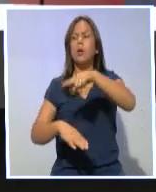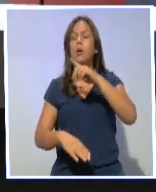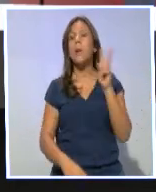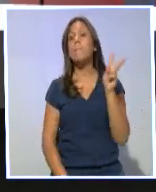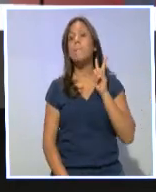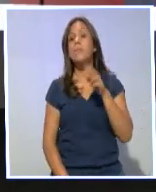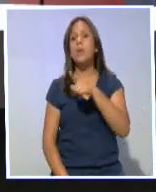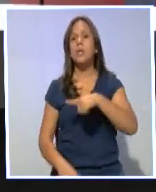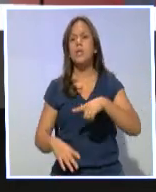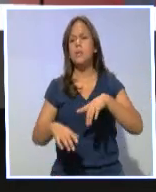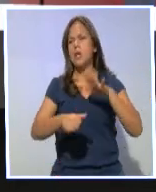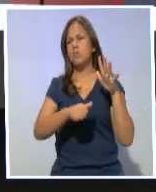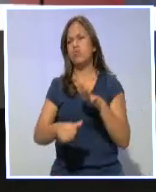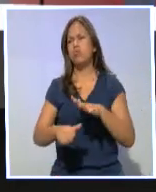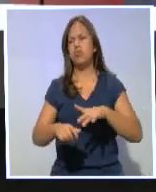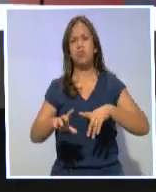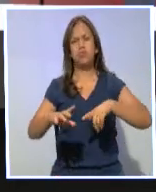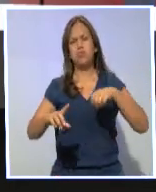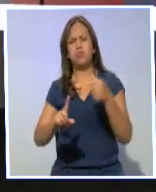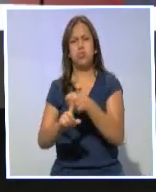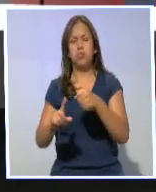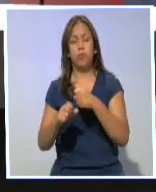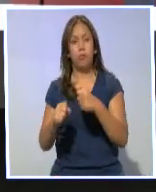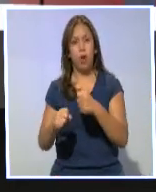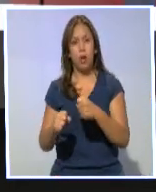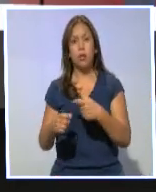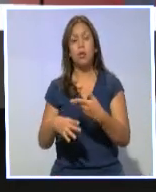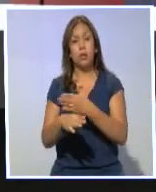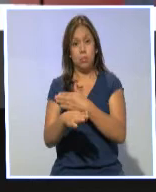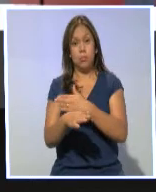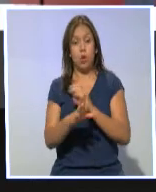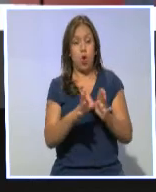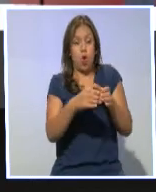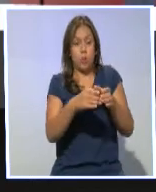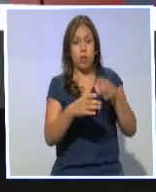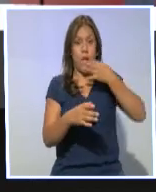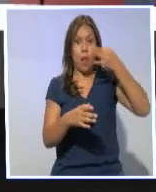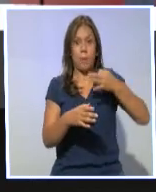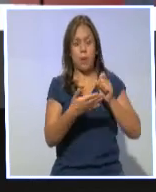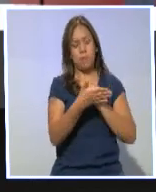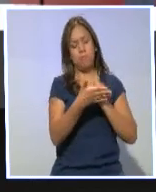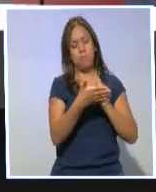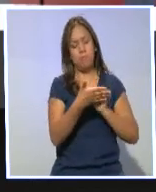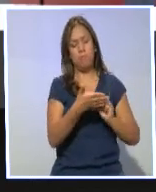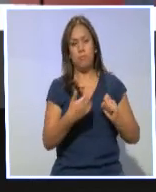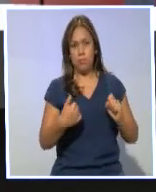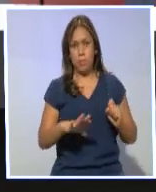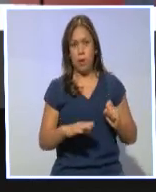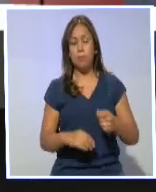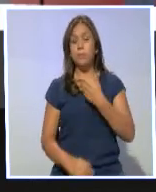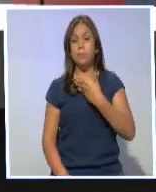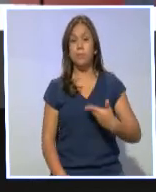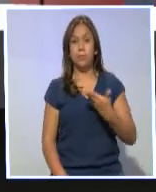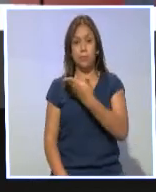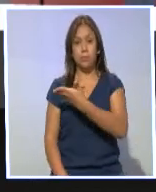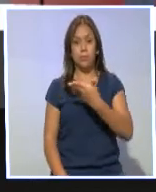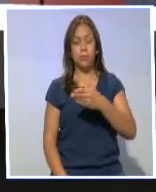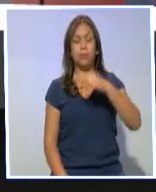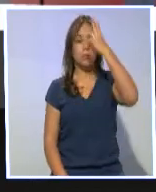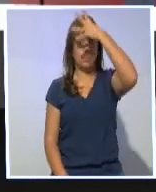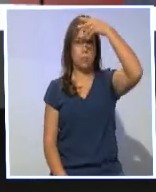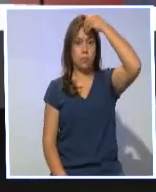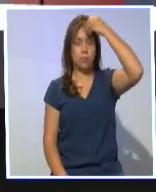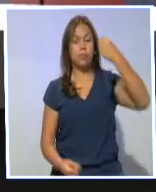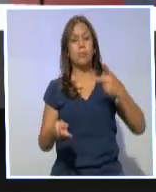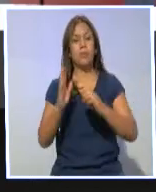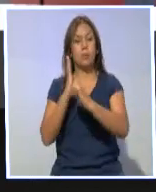derechos humanos que fueron documentados en el informe de la Comisión de la Verdad. En la cita participó el titular del Legislativo, José Serrano, y